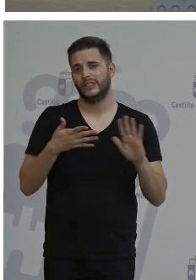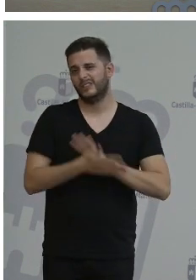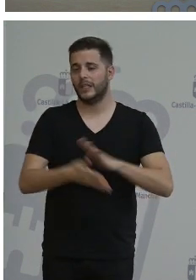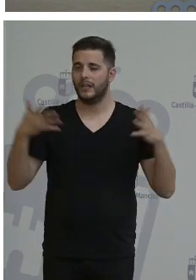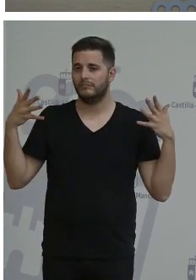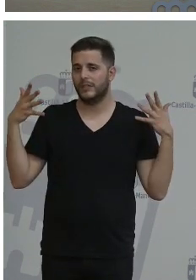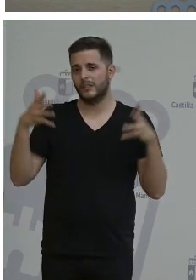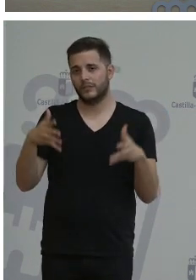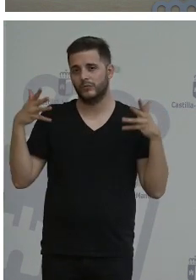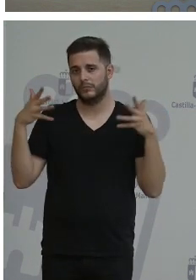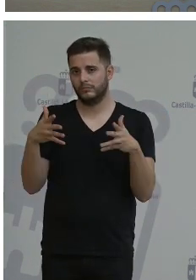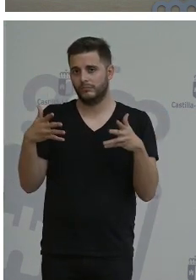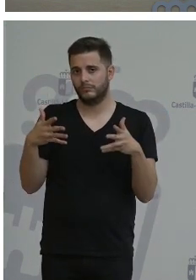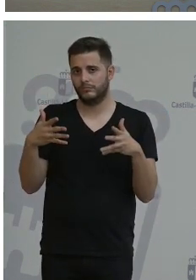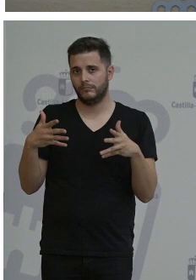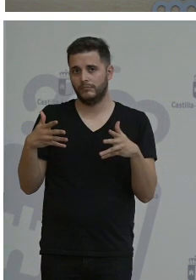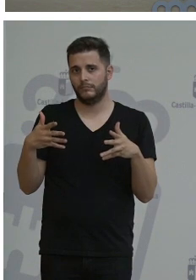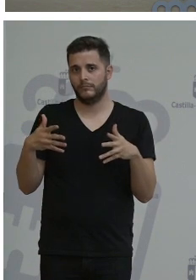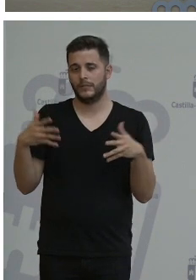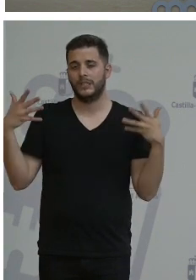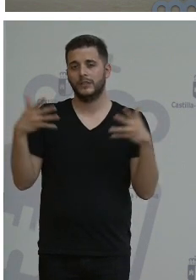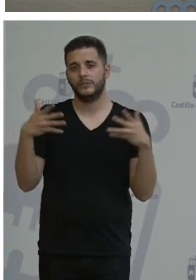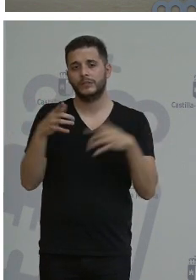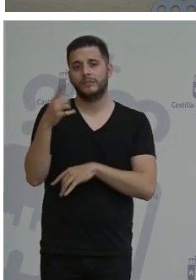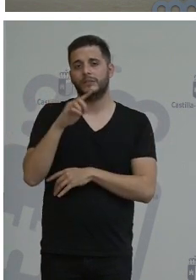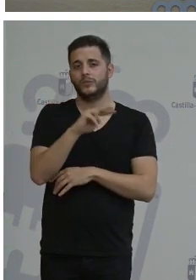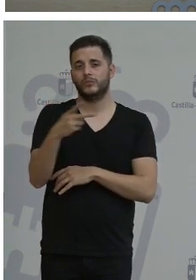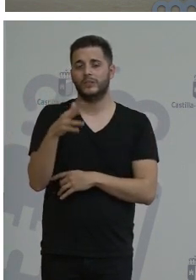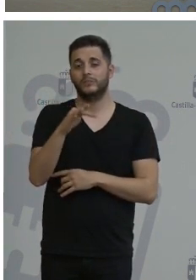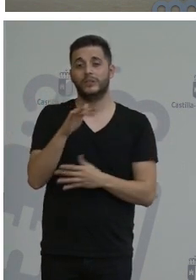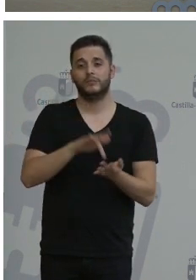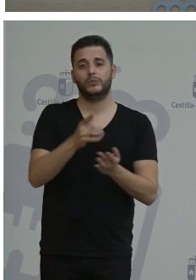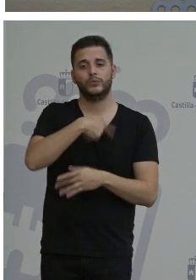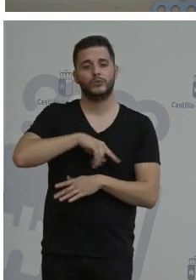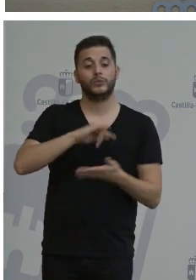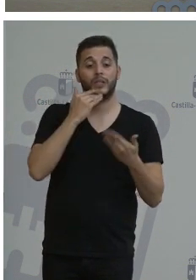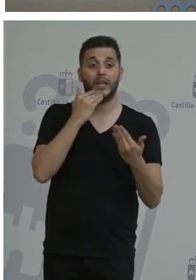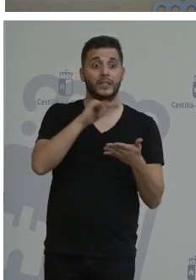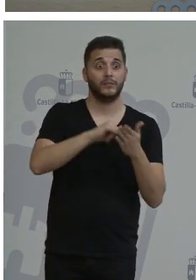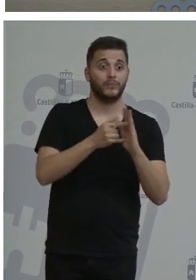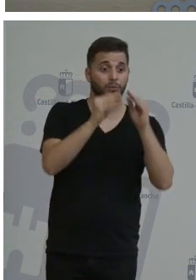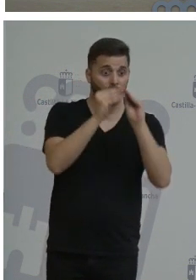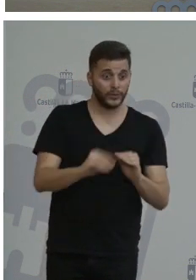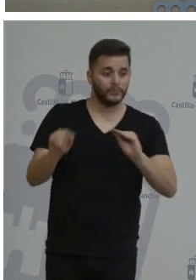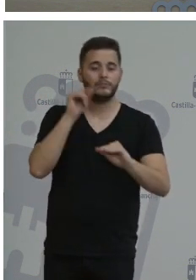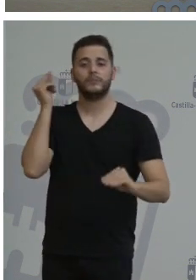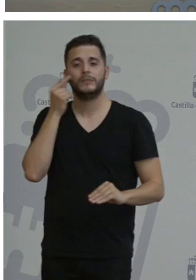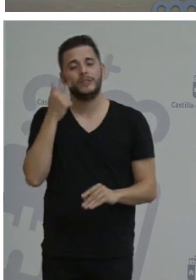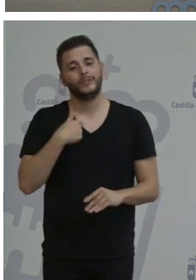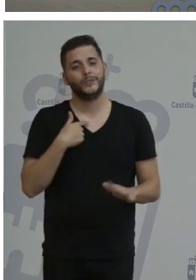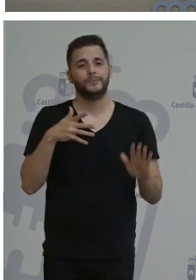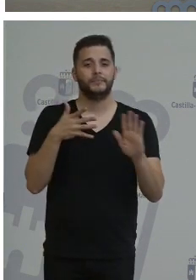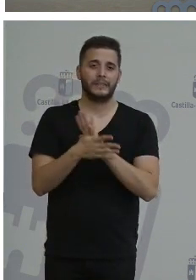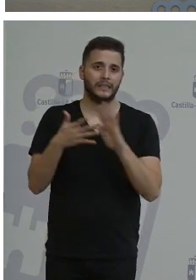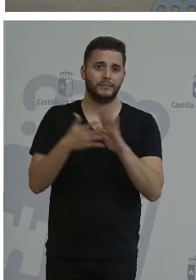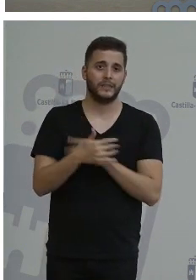los beneficios que hemos encontrado gracias a este proyecto. Os quería comentar que este es